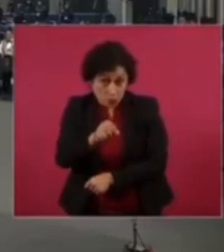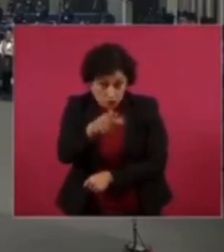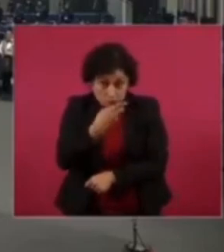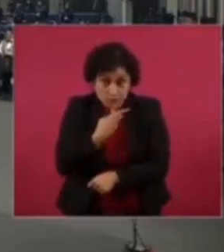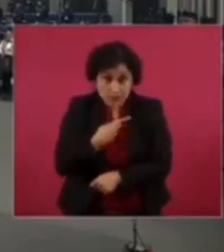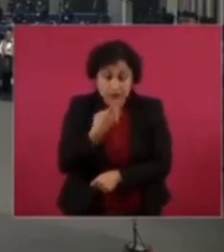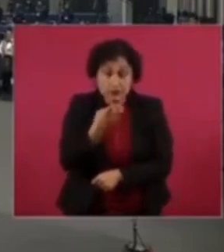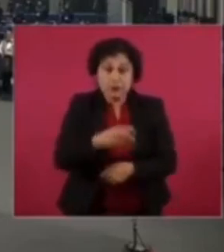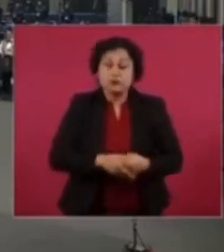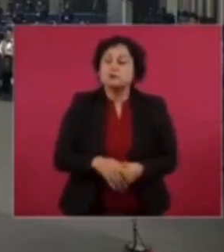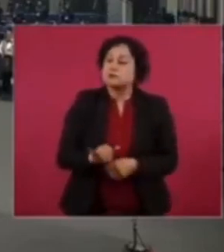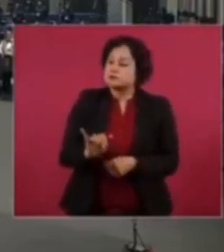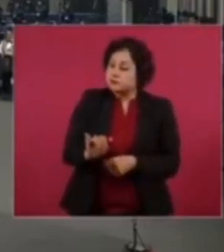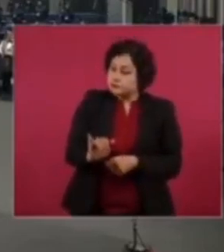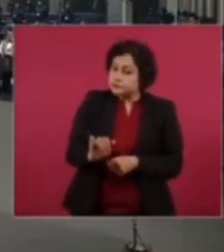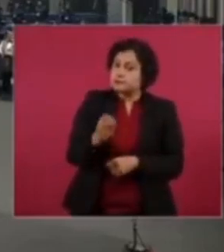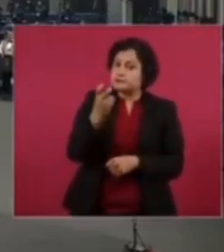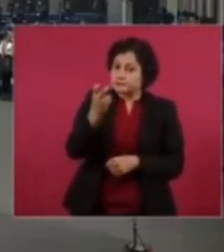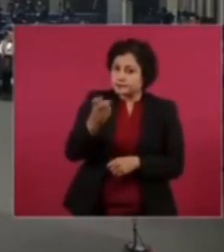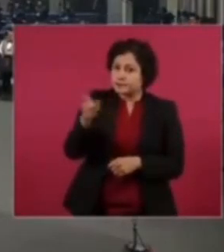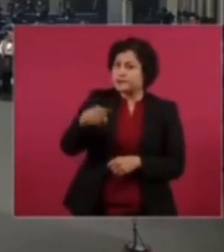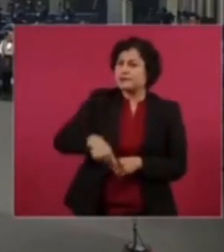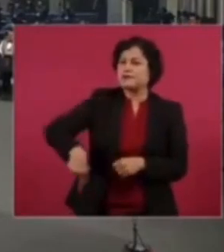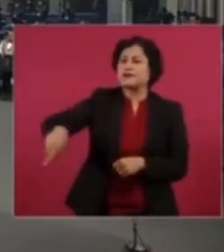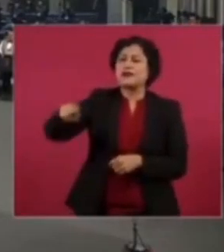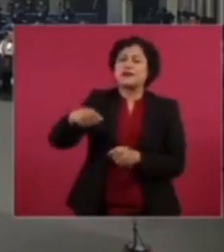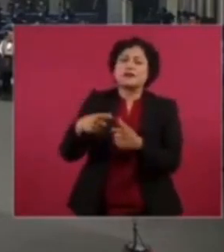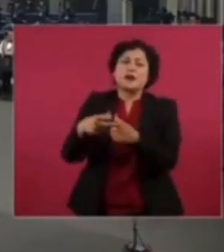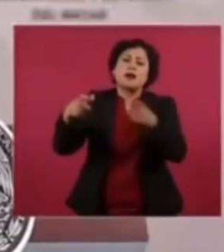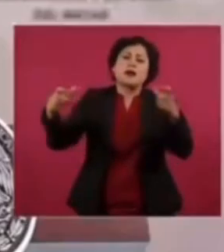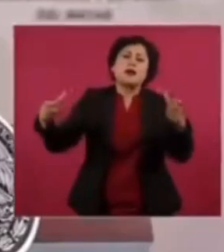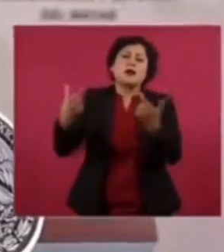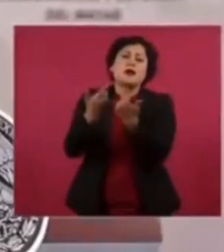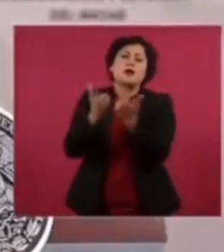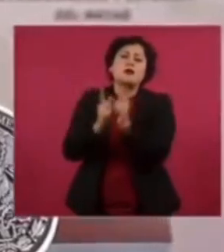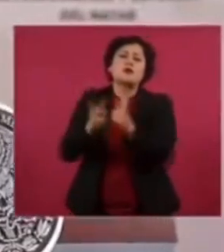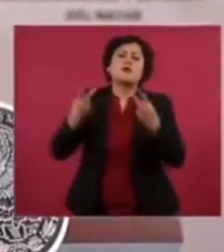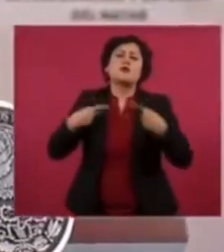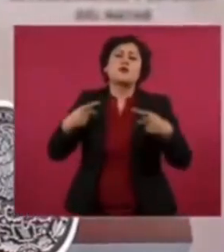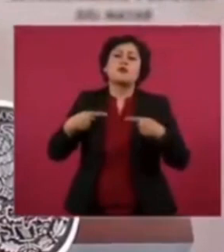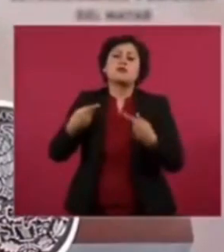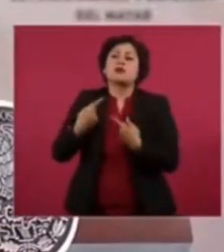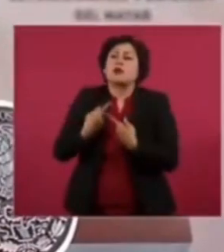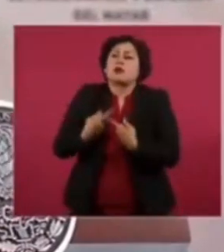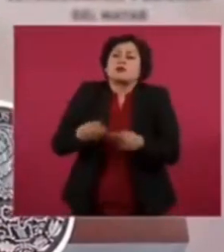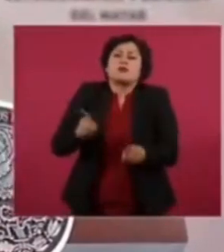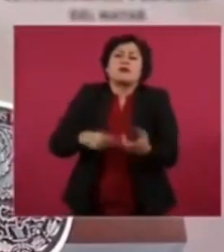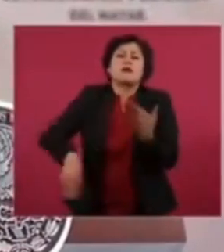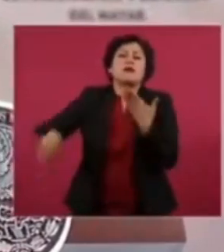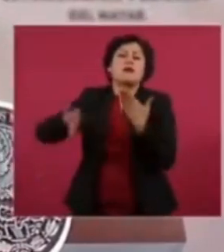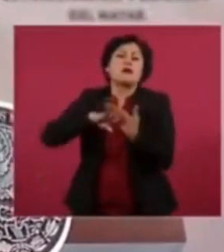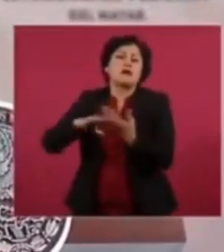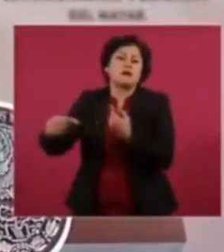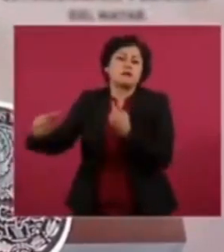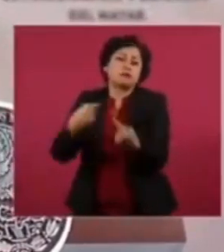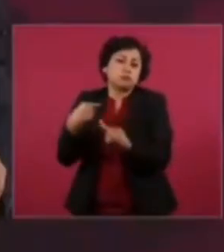Sí, que ya es un movimiento en contra de nosotros, ¿sí? Que se llevan